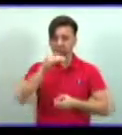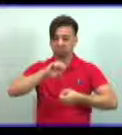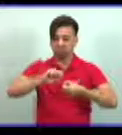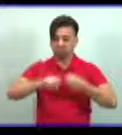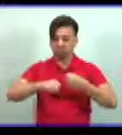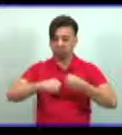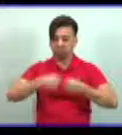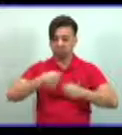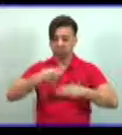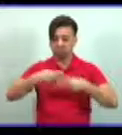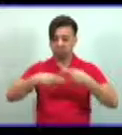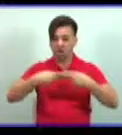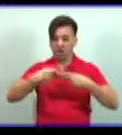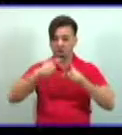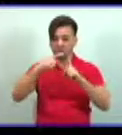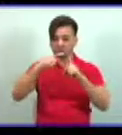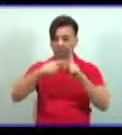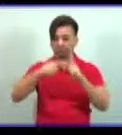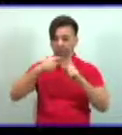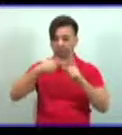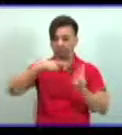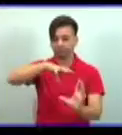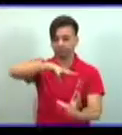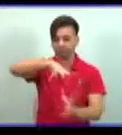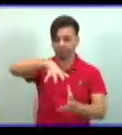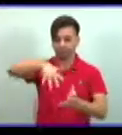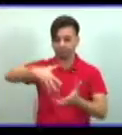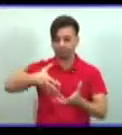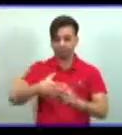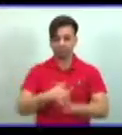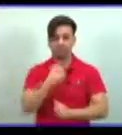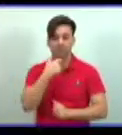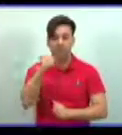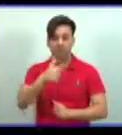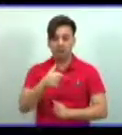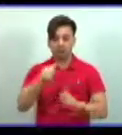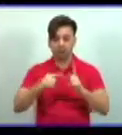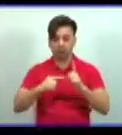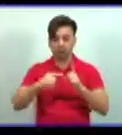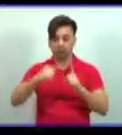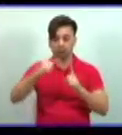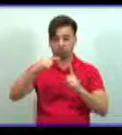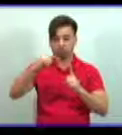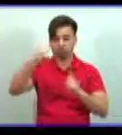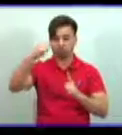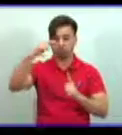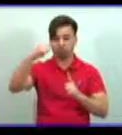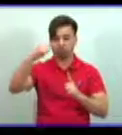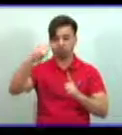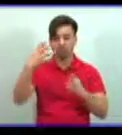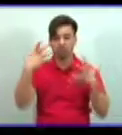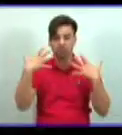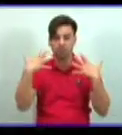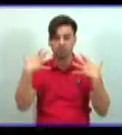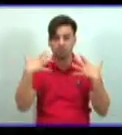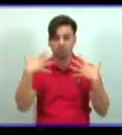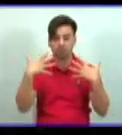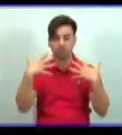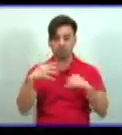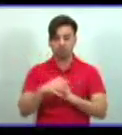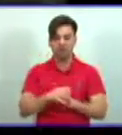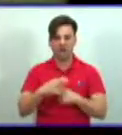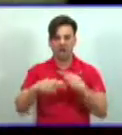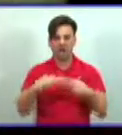continuo aumento de la temperatura puede provocar que una fusión parcial de los casquetes polares haga subir el nivel de las